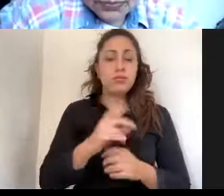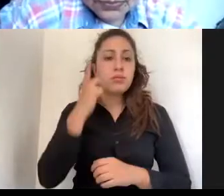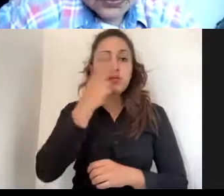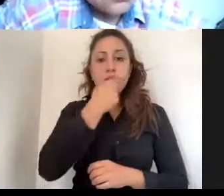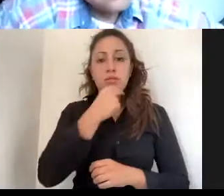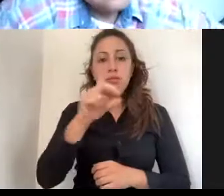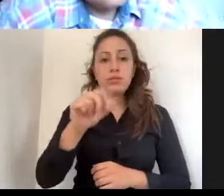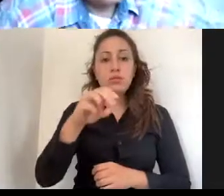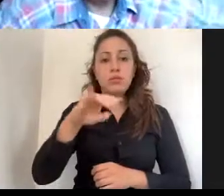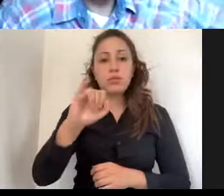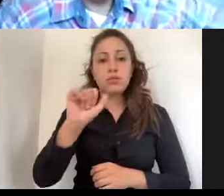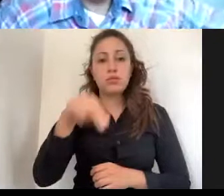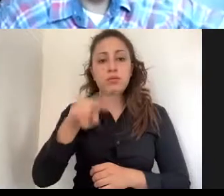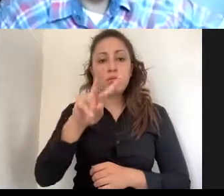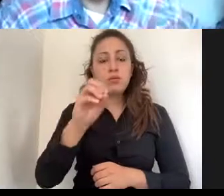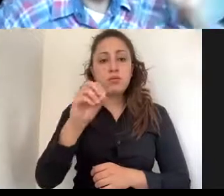Damián Fonroerich de la Isla.